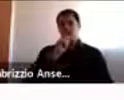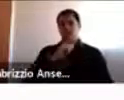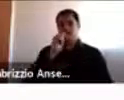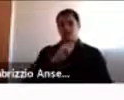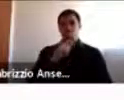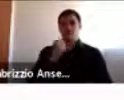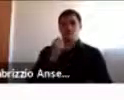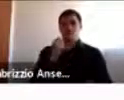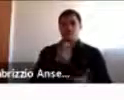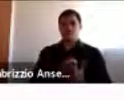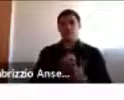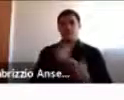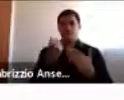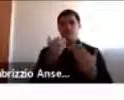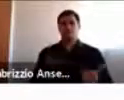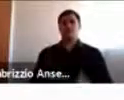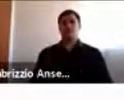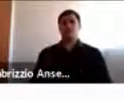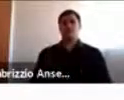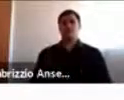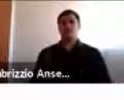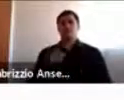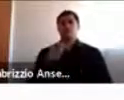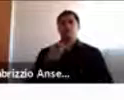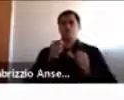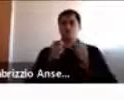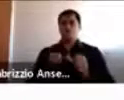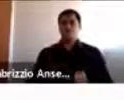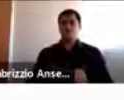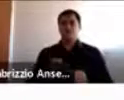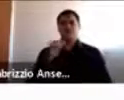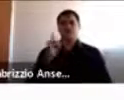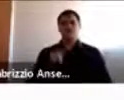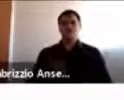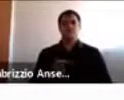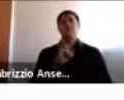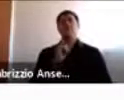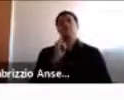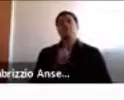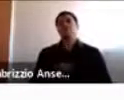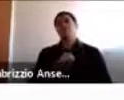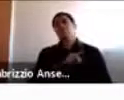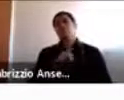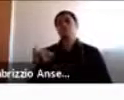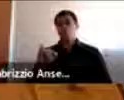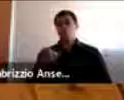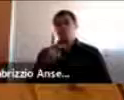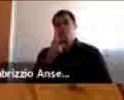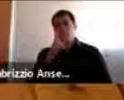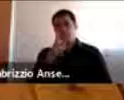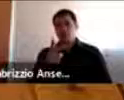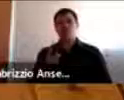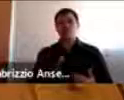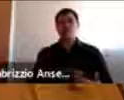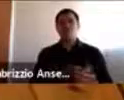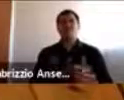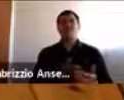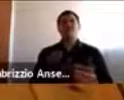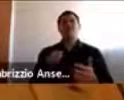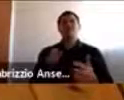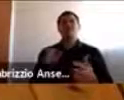permanece permanece en el personaje y será después visible en el mapa además lo que se puede hacer